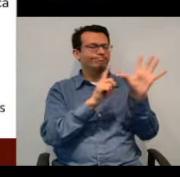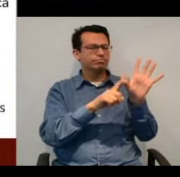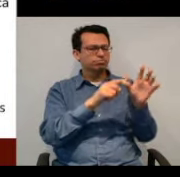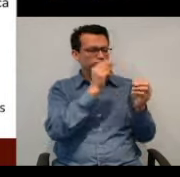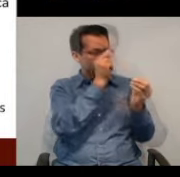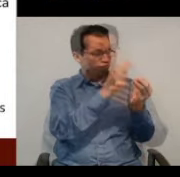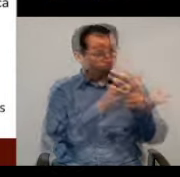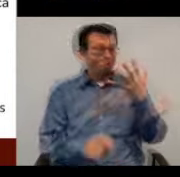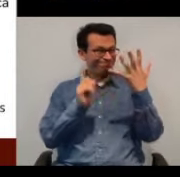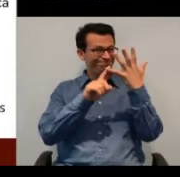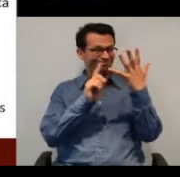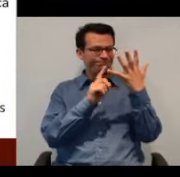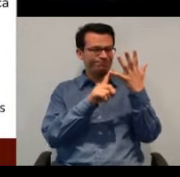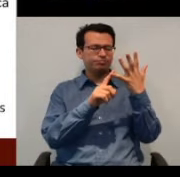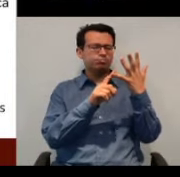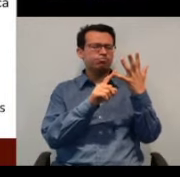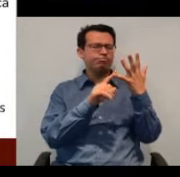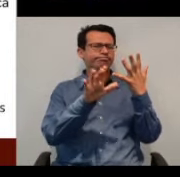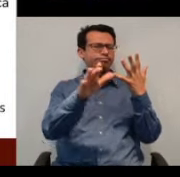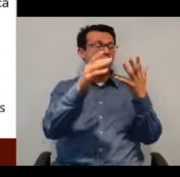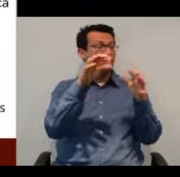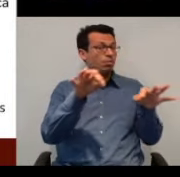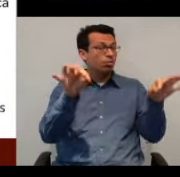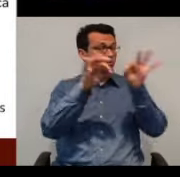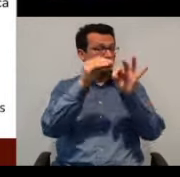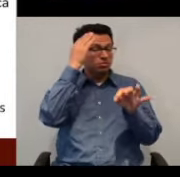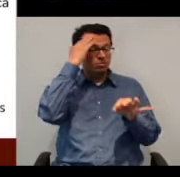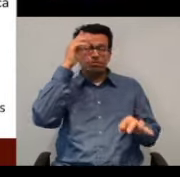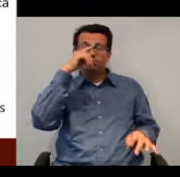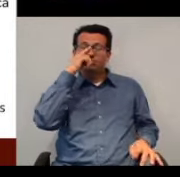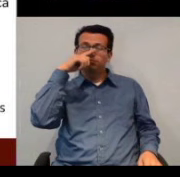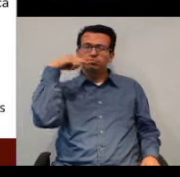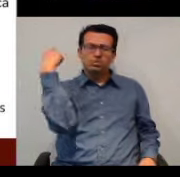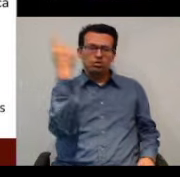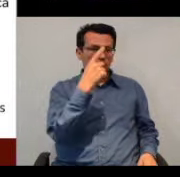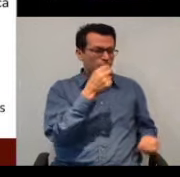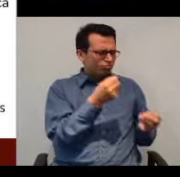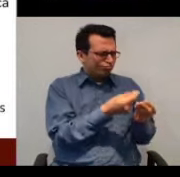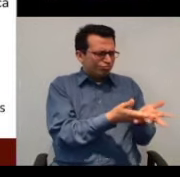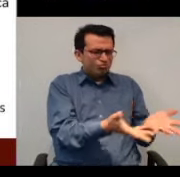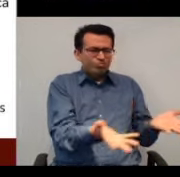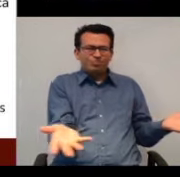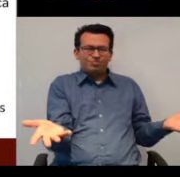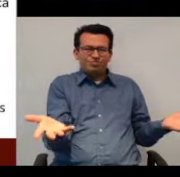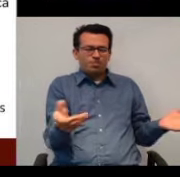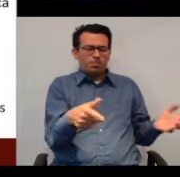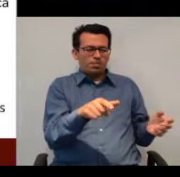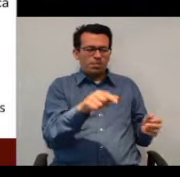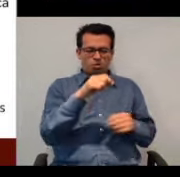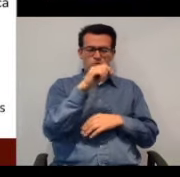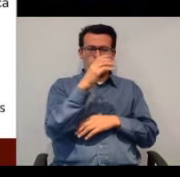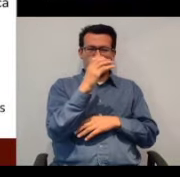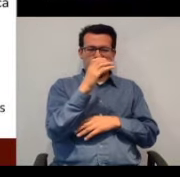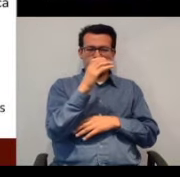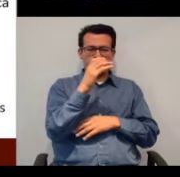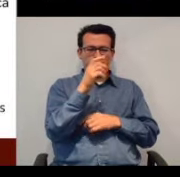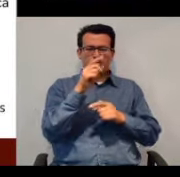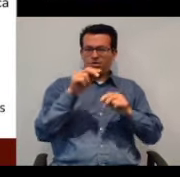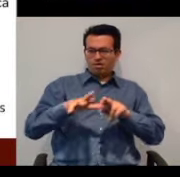es no perder de vista la diversidad existente en la educación colombiana y en las regiones. Estos cinco aspectos